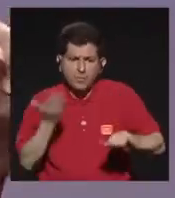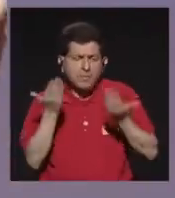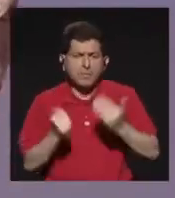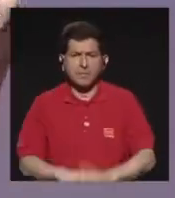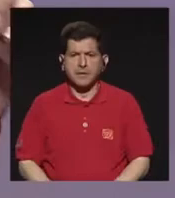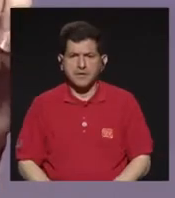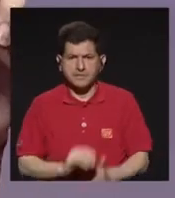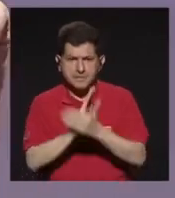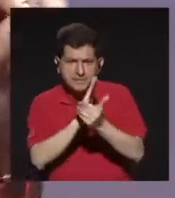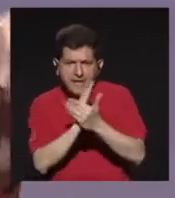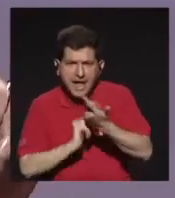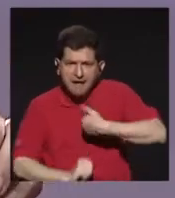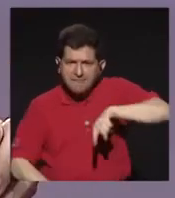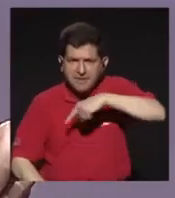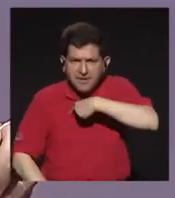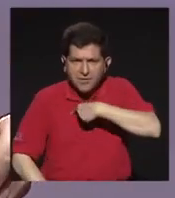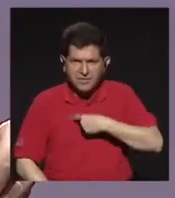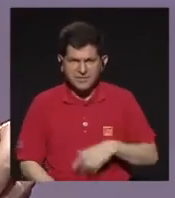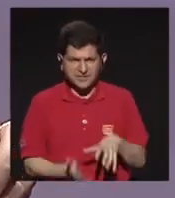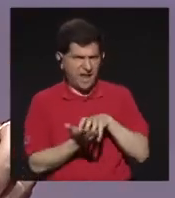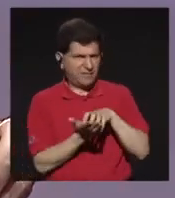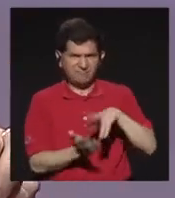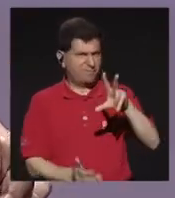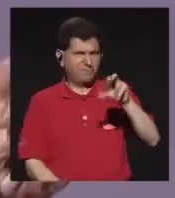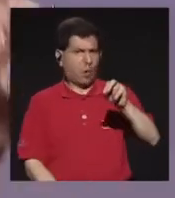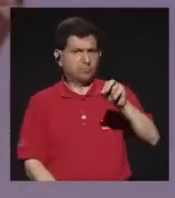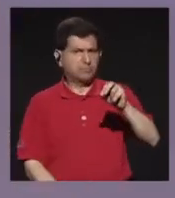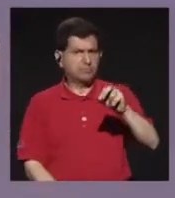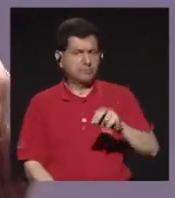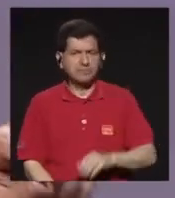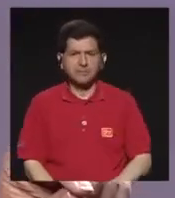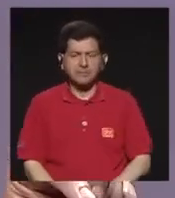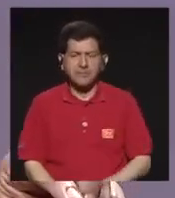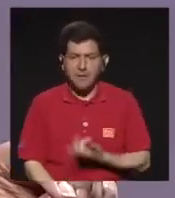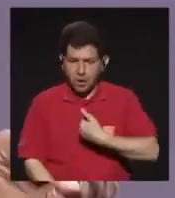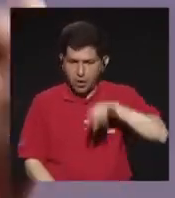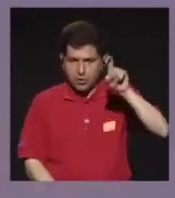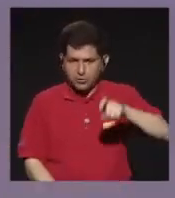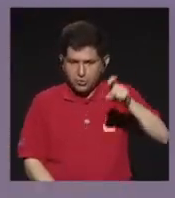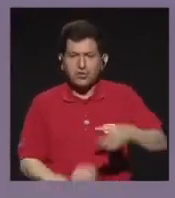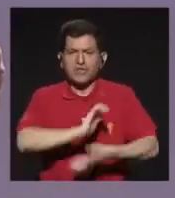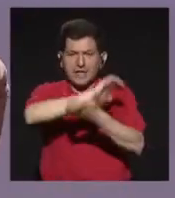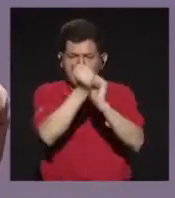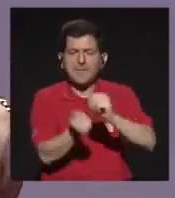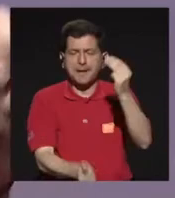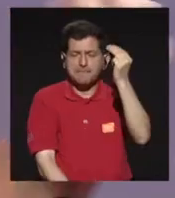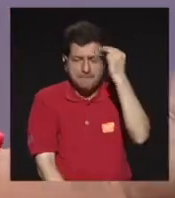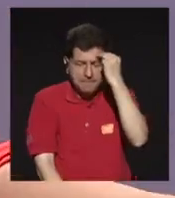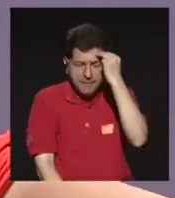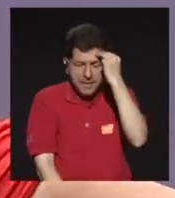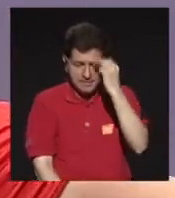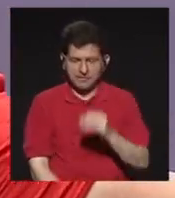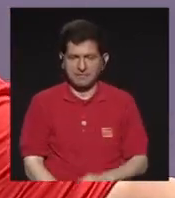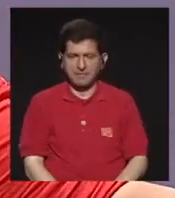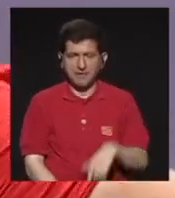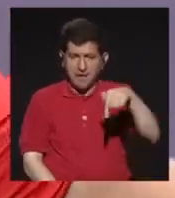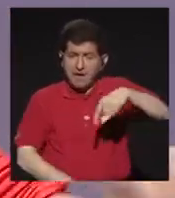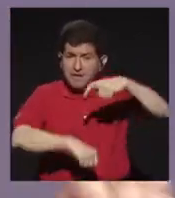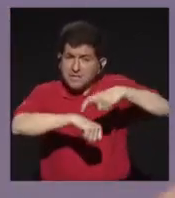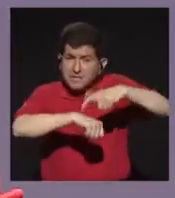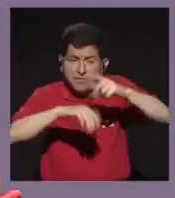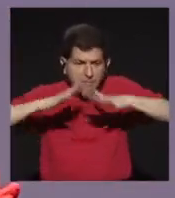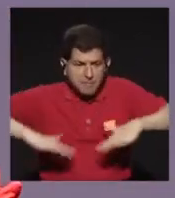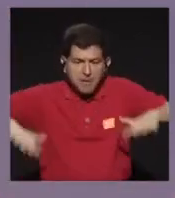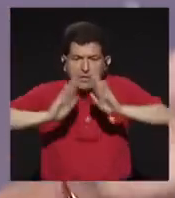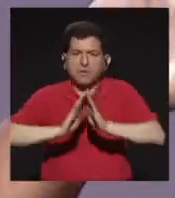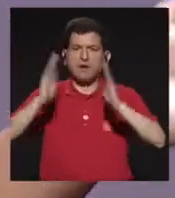capacidad de nosotras no debemos cuestionarla. Lo que nosotros tenemos que cambiar esa mentalidad es que si están en este momento los